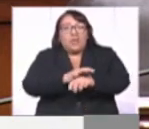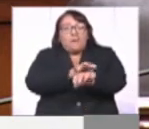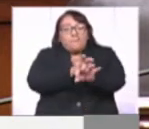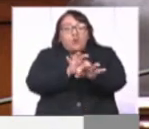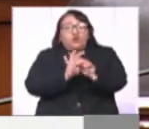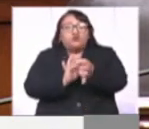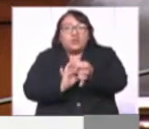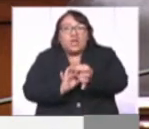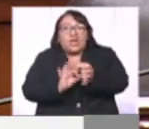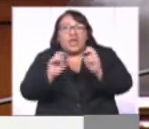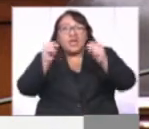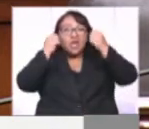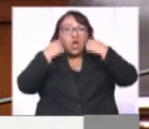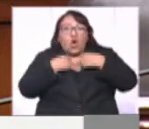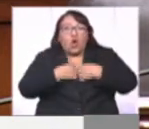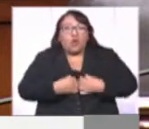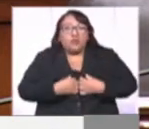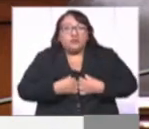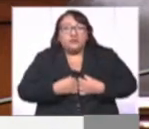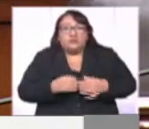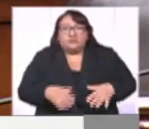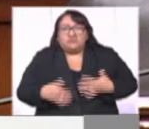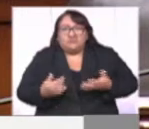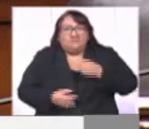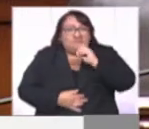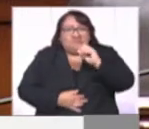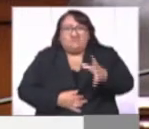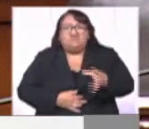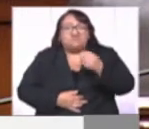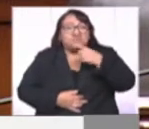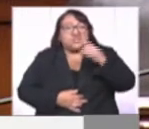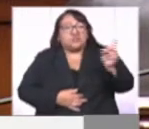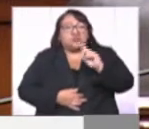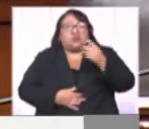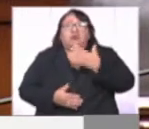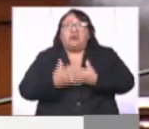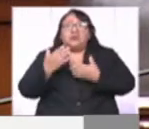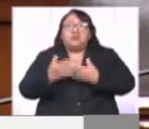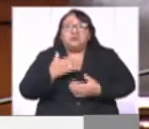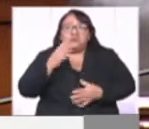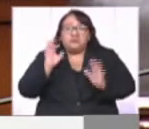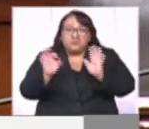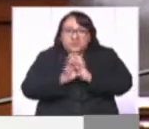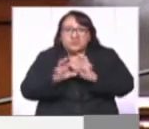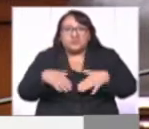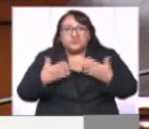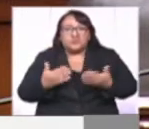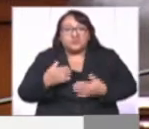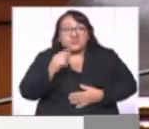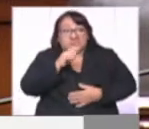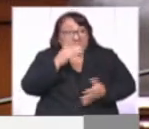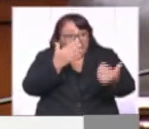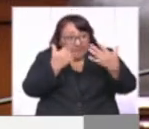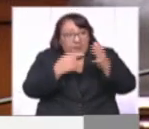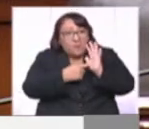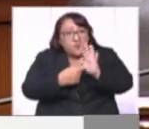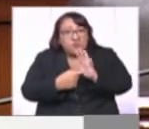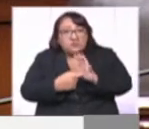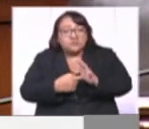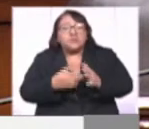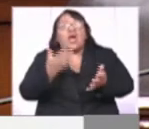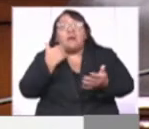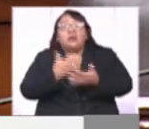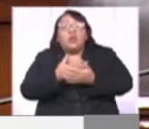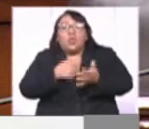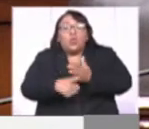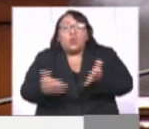que, reiteramos, no puede ella justificar, porque sería fácil, señores, poder ella mostrar los